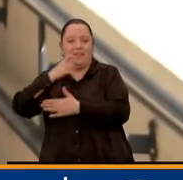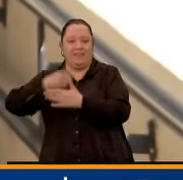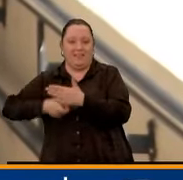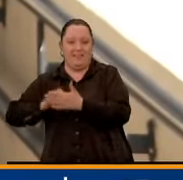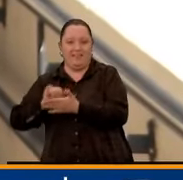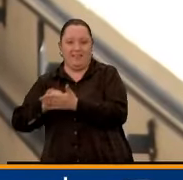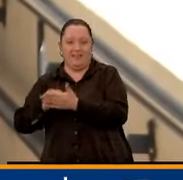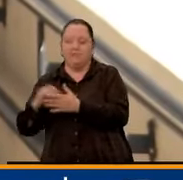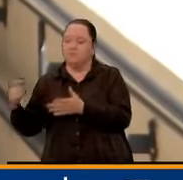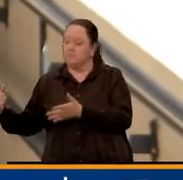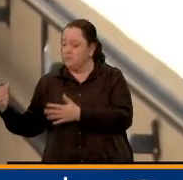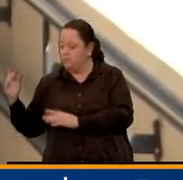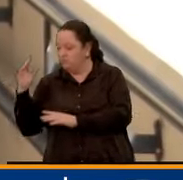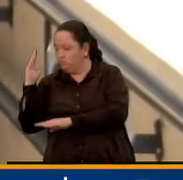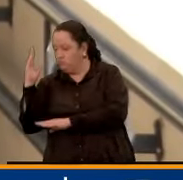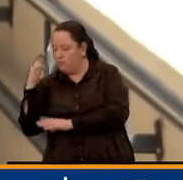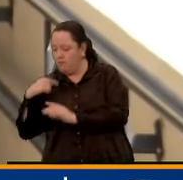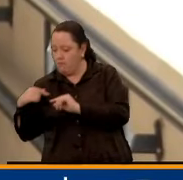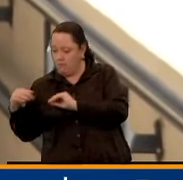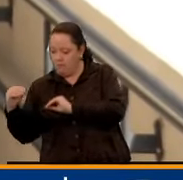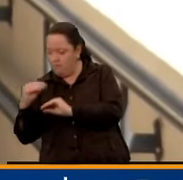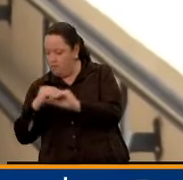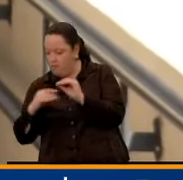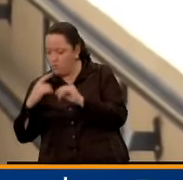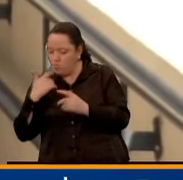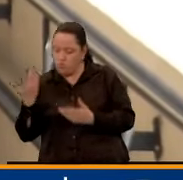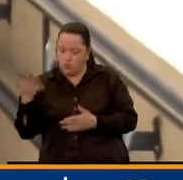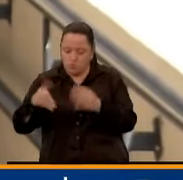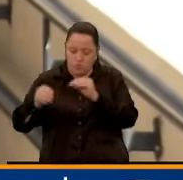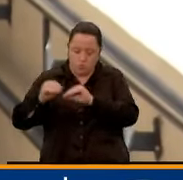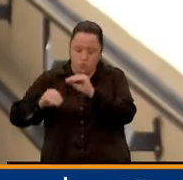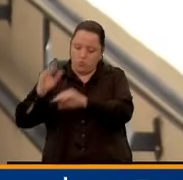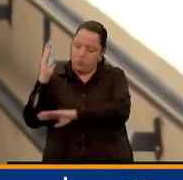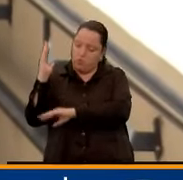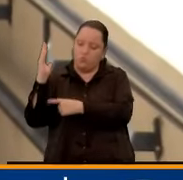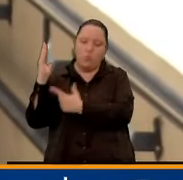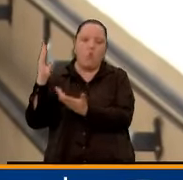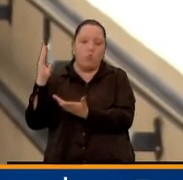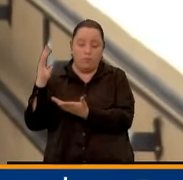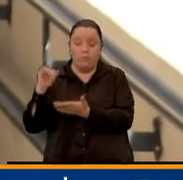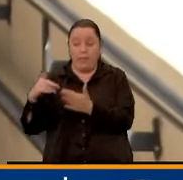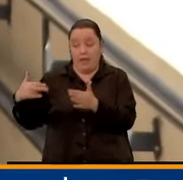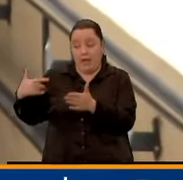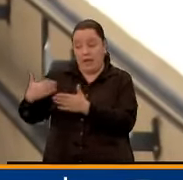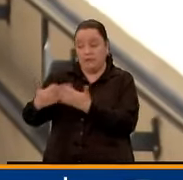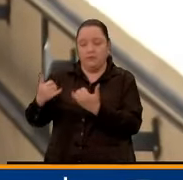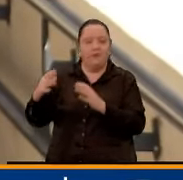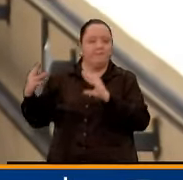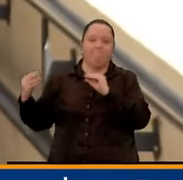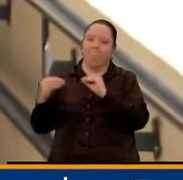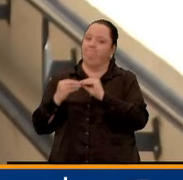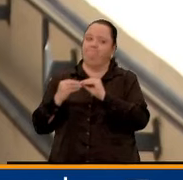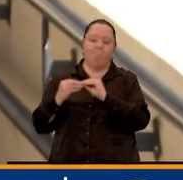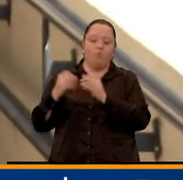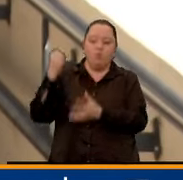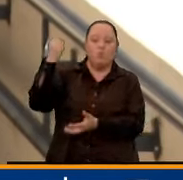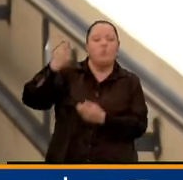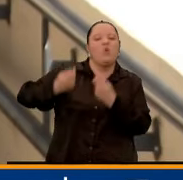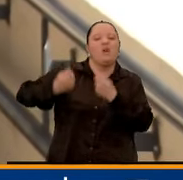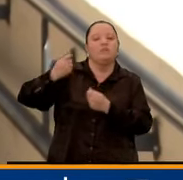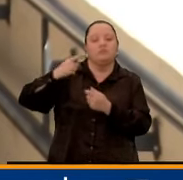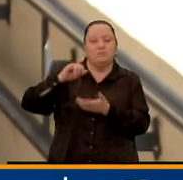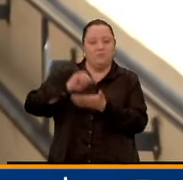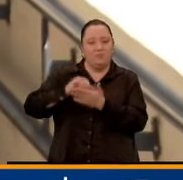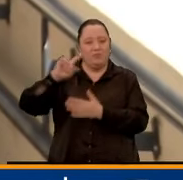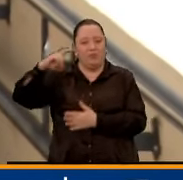están hablando sobre cómo poder construir esa ponencia, porque recordemos, hasta el momento no se pusieron de acuerdo con el monto del presupuesto, que el